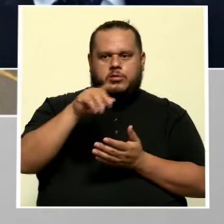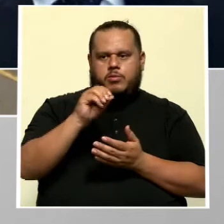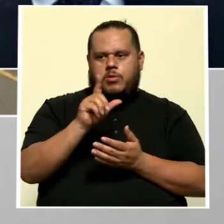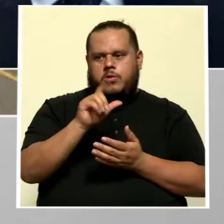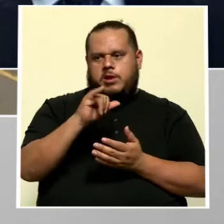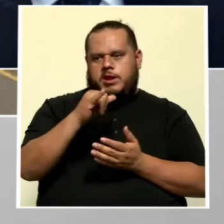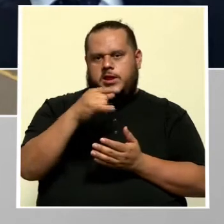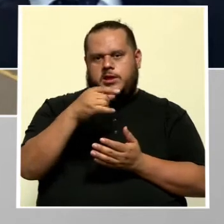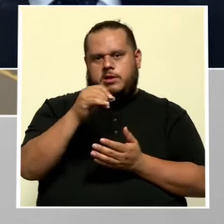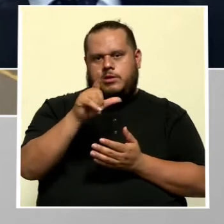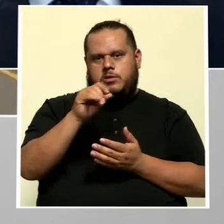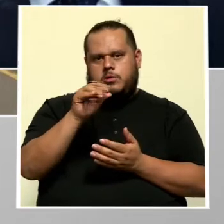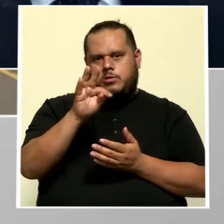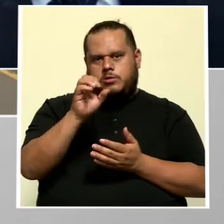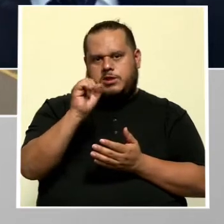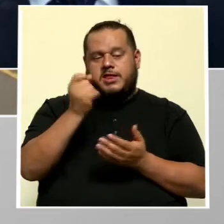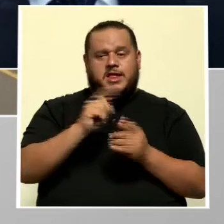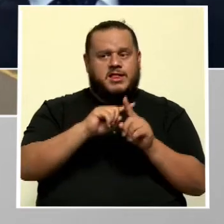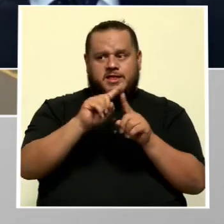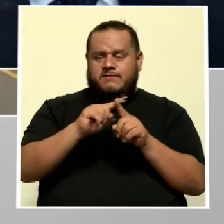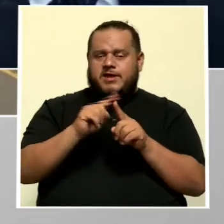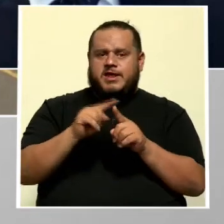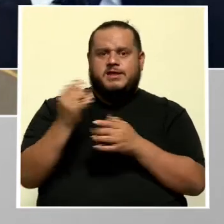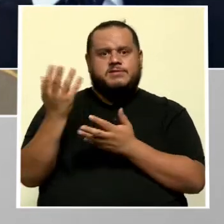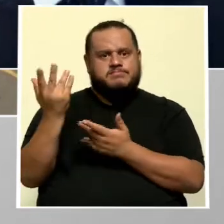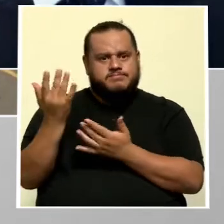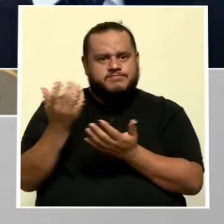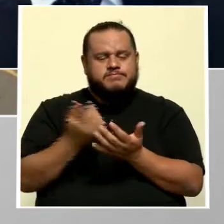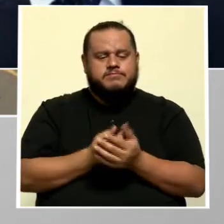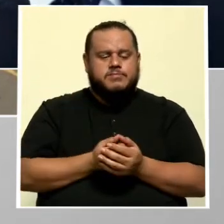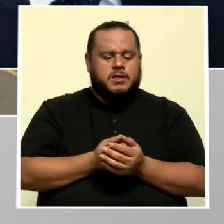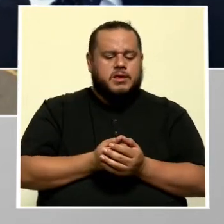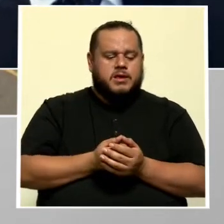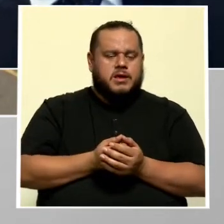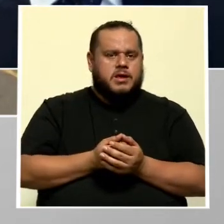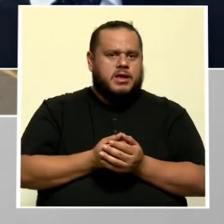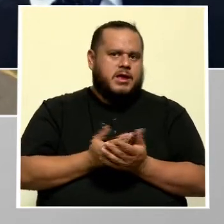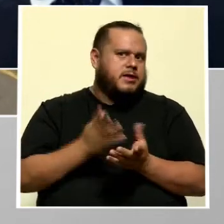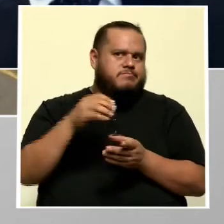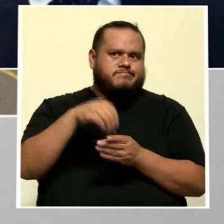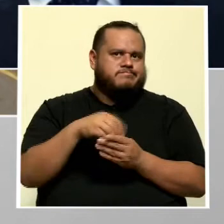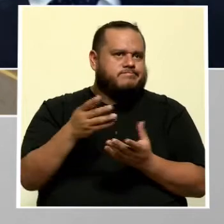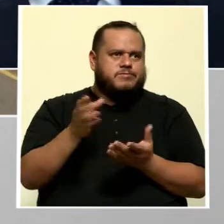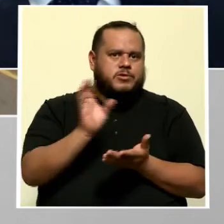de diversas aspiraciones, ¿verdad? Incluso los colegios